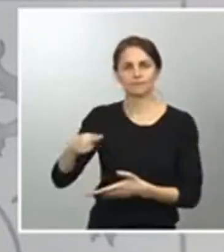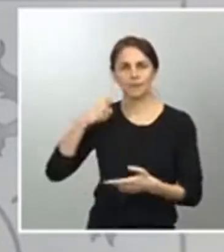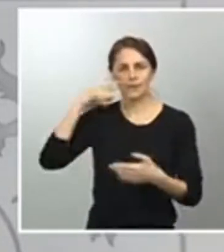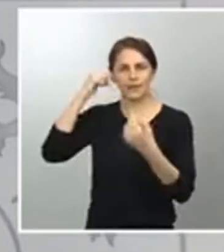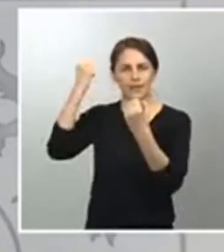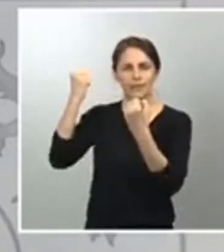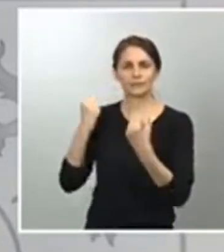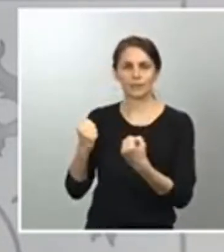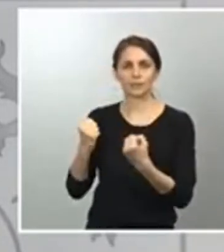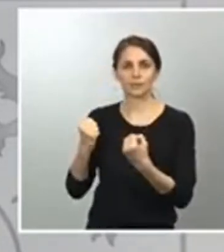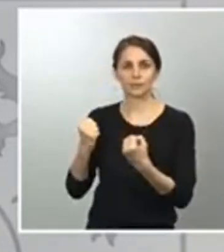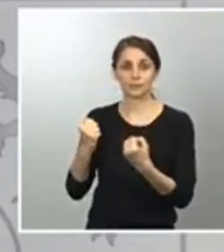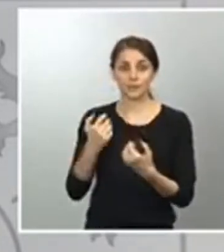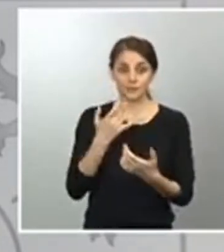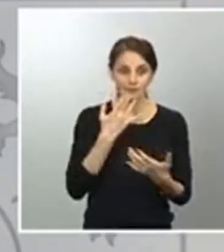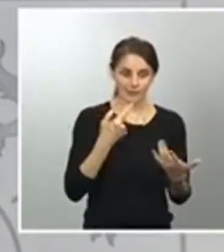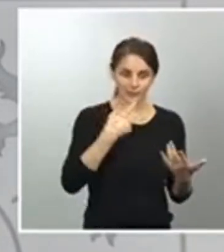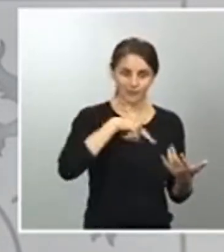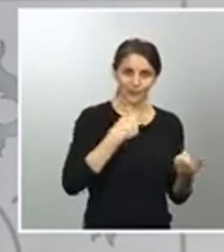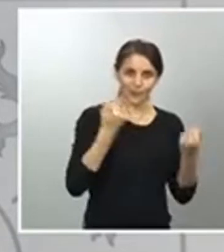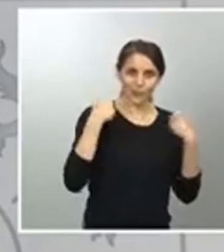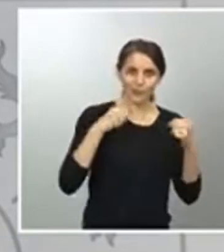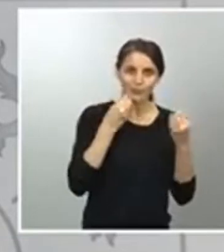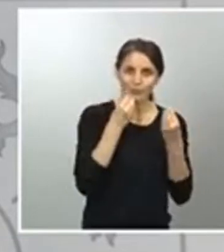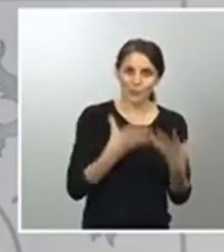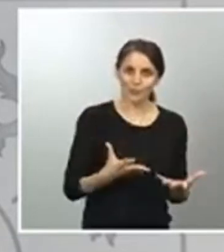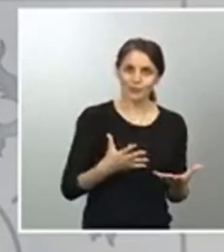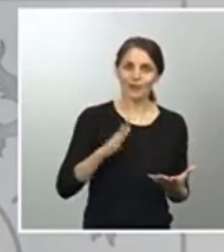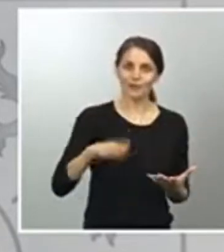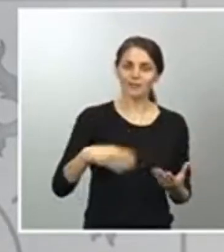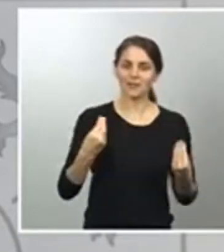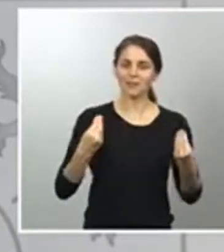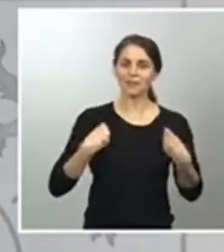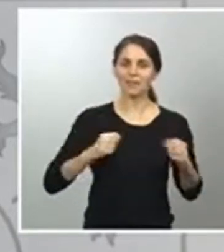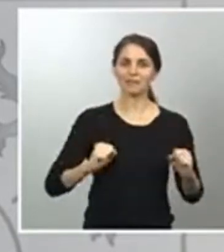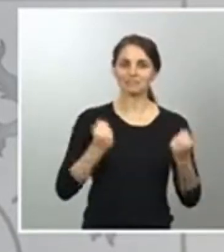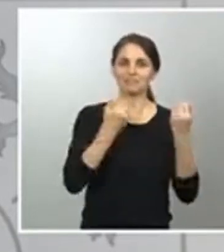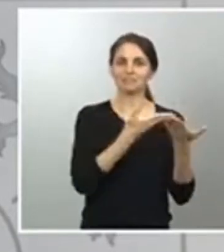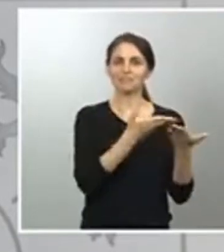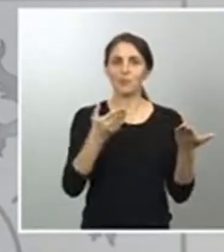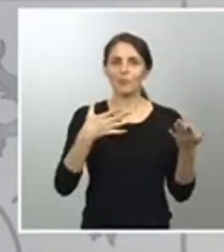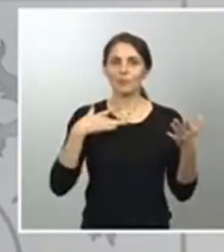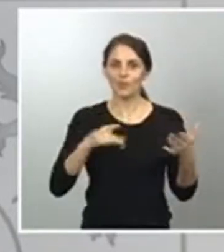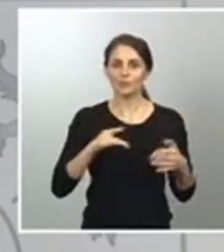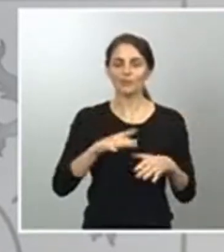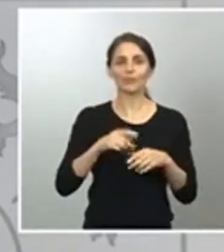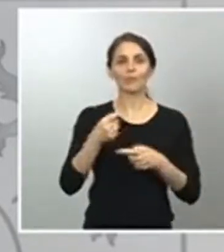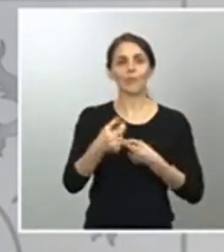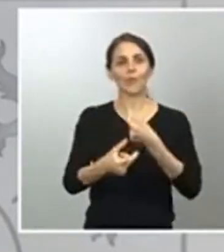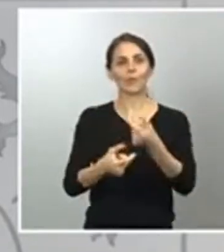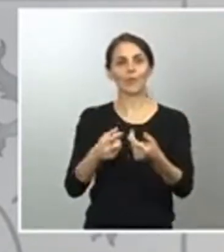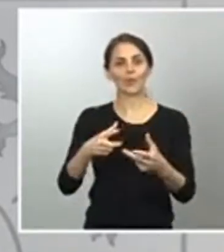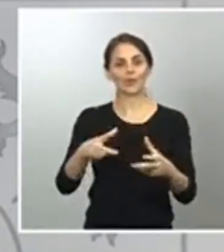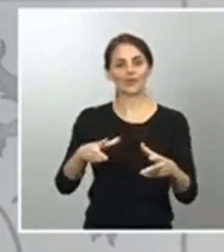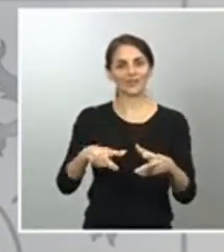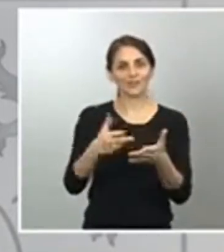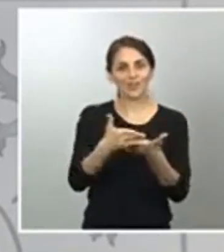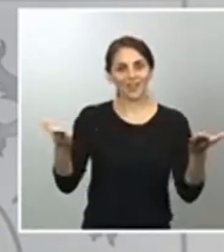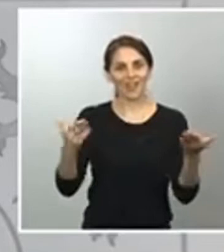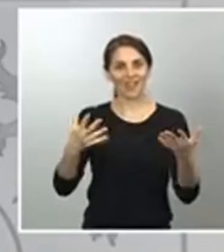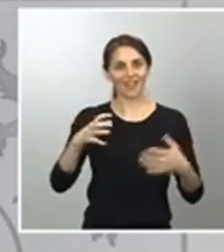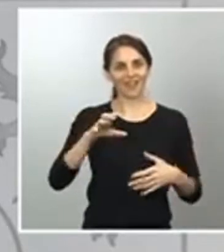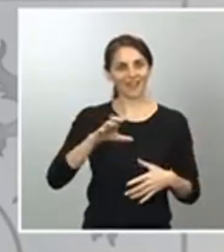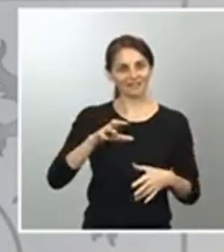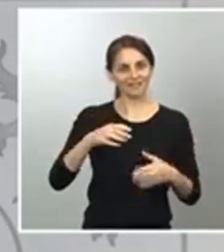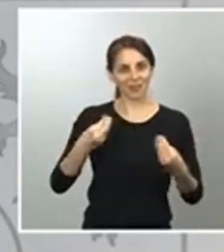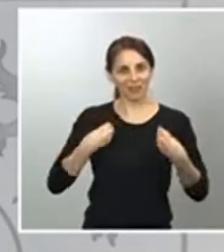salvar vidas, podemos proteger también nuestra vida y podemos volver a recuperar nuestro país. Ese es,